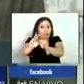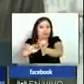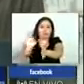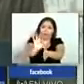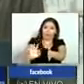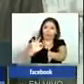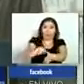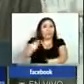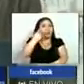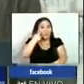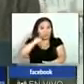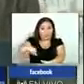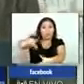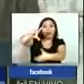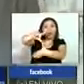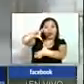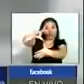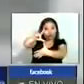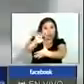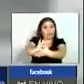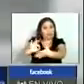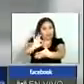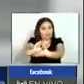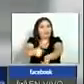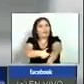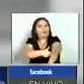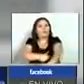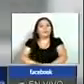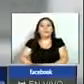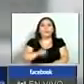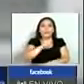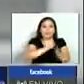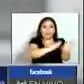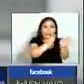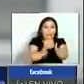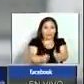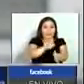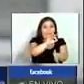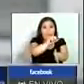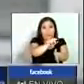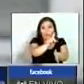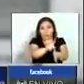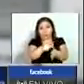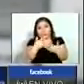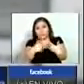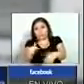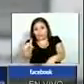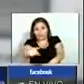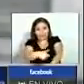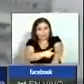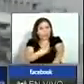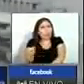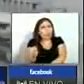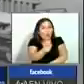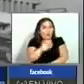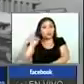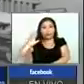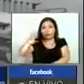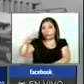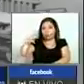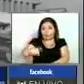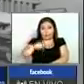hospital de Latinoamérica para atender COVID. La primera fase del hospital número 31 en el sistema público del país tiene